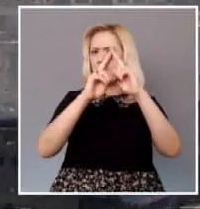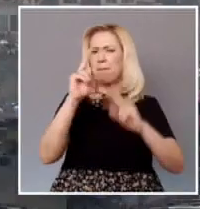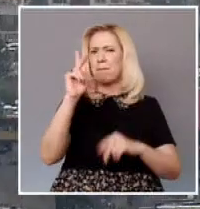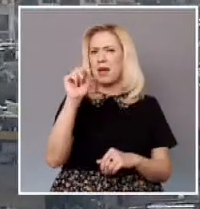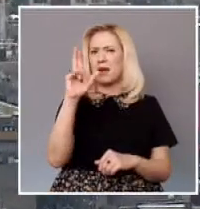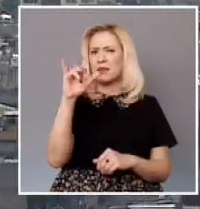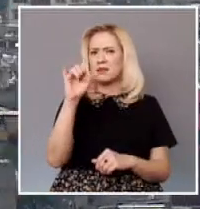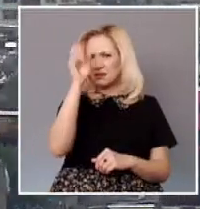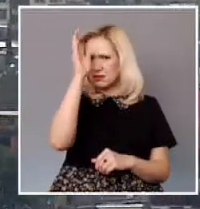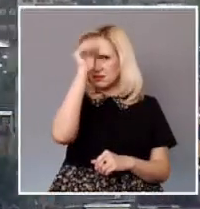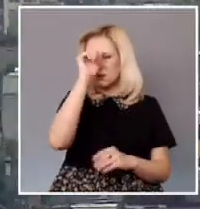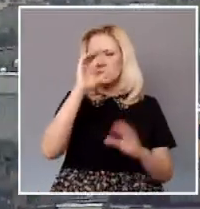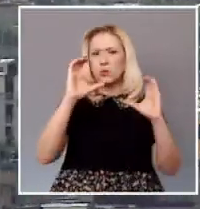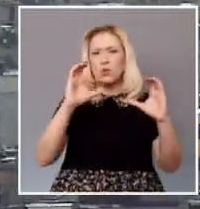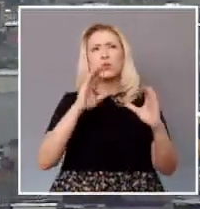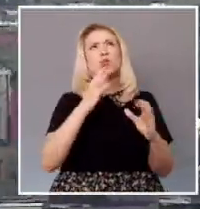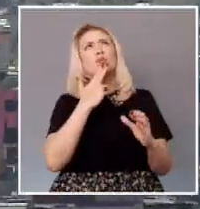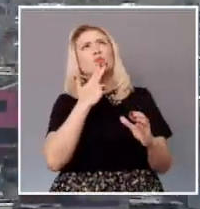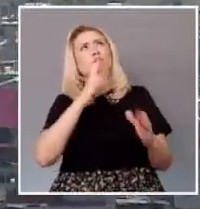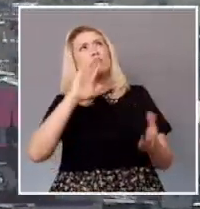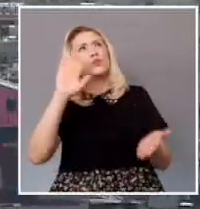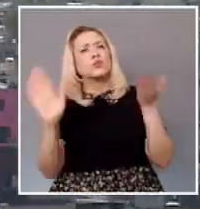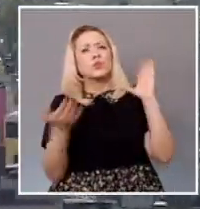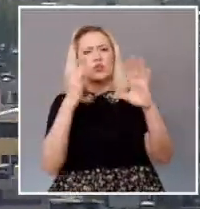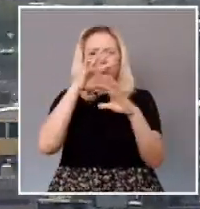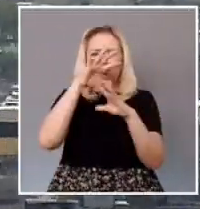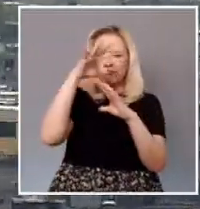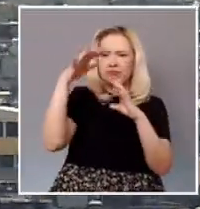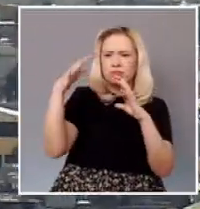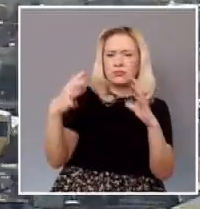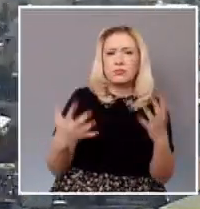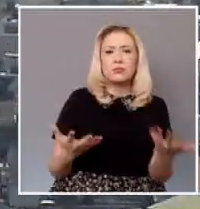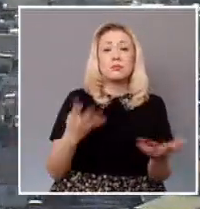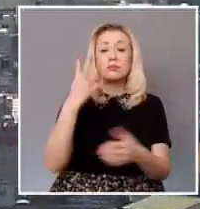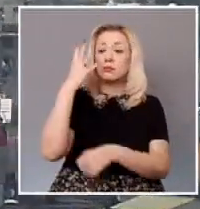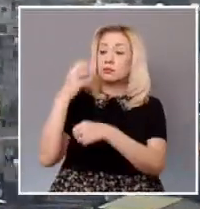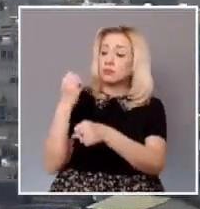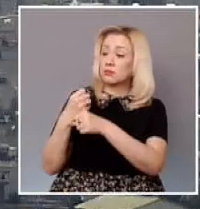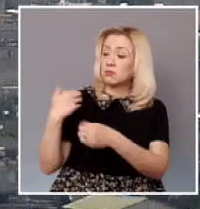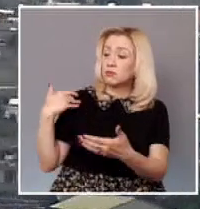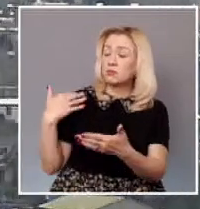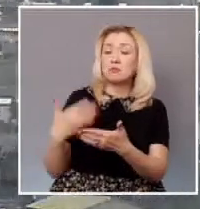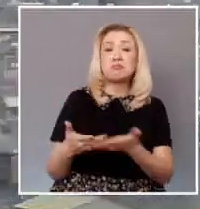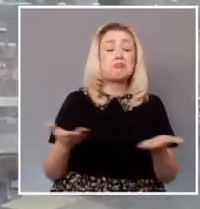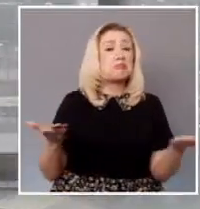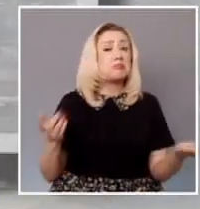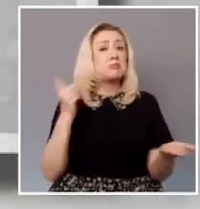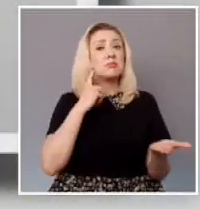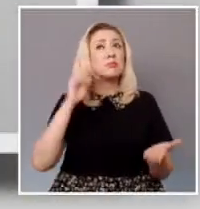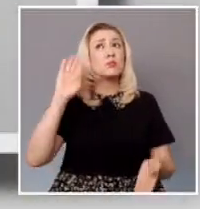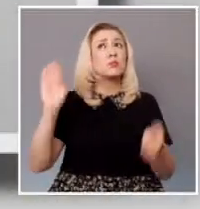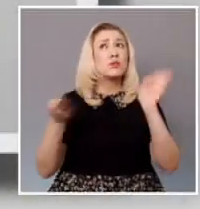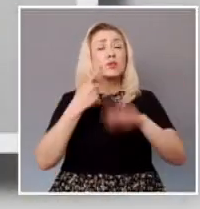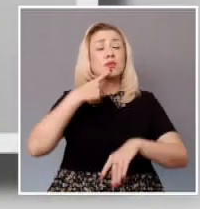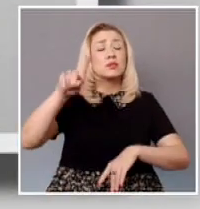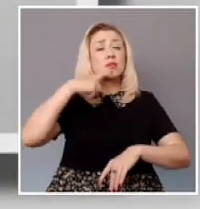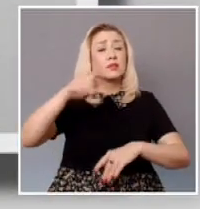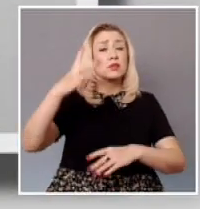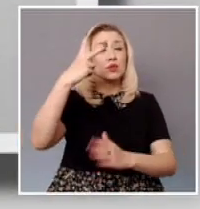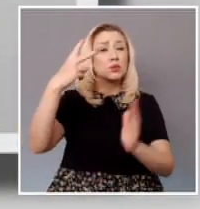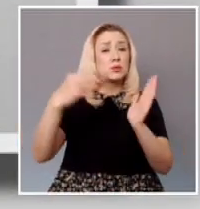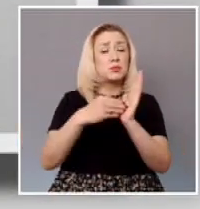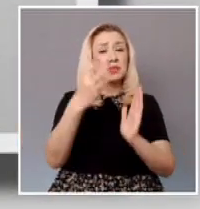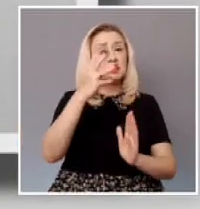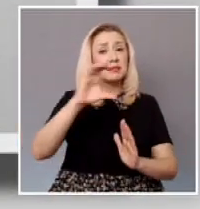los últimos 4 años el litigio estratégico ambiental, cuyos casos a nivel mundial superan los 2.300. Lo anterior